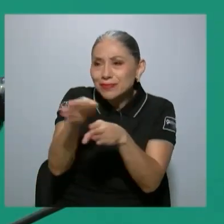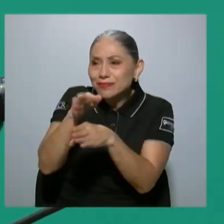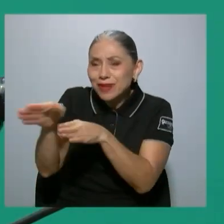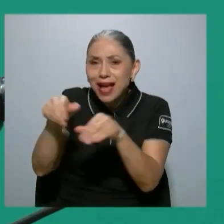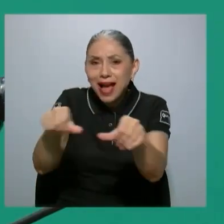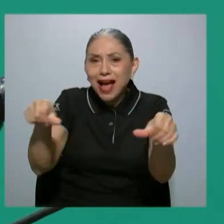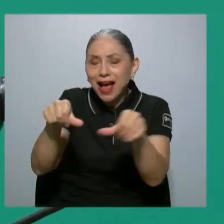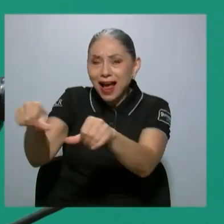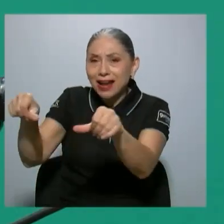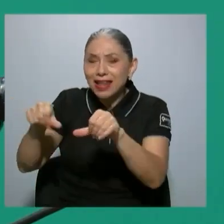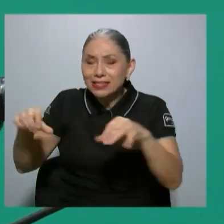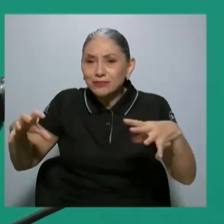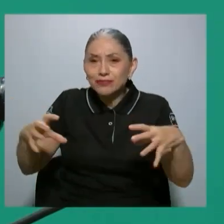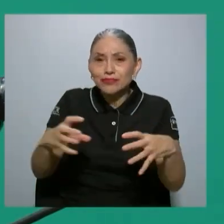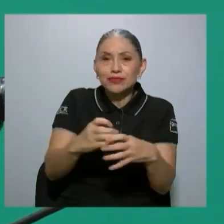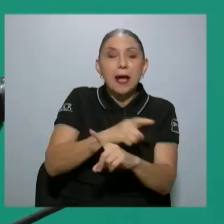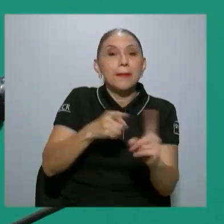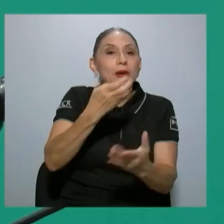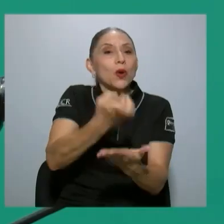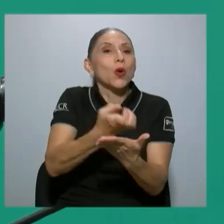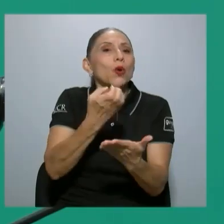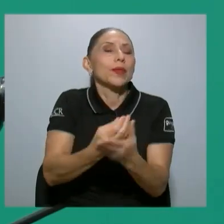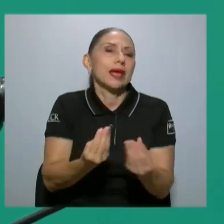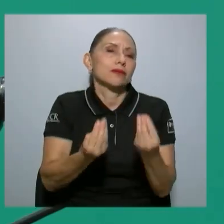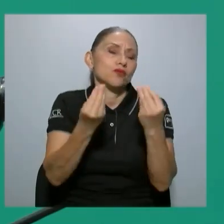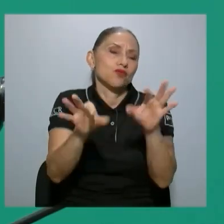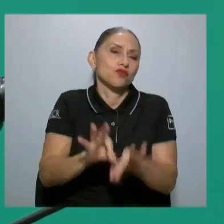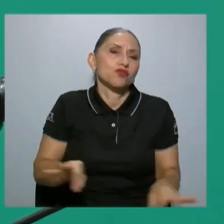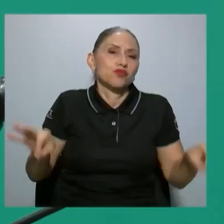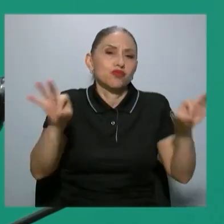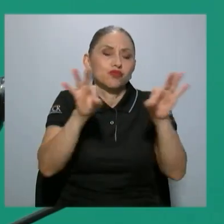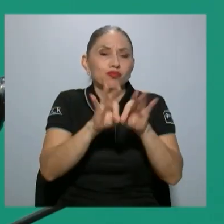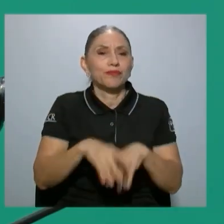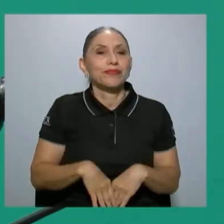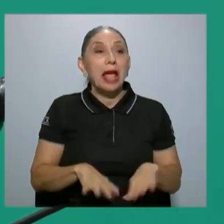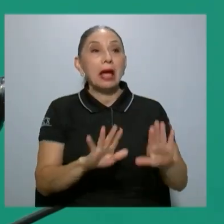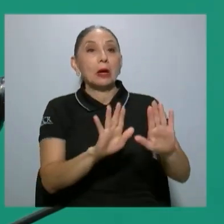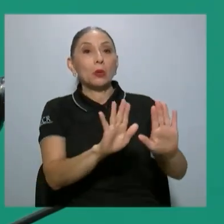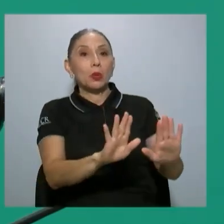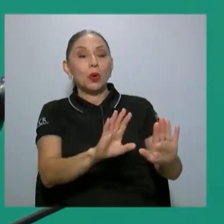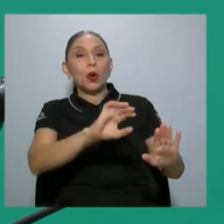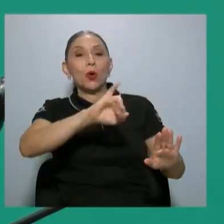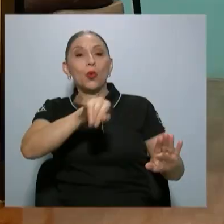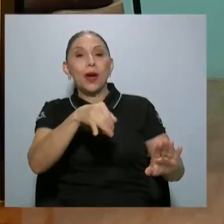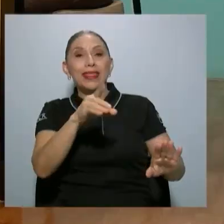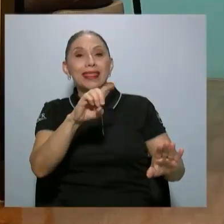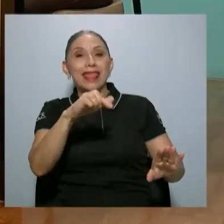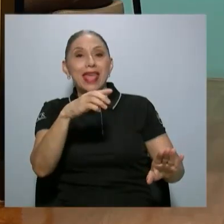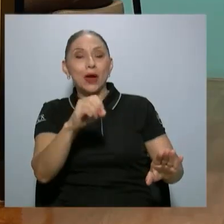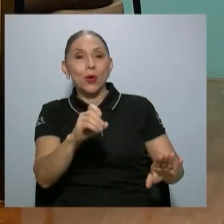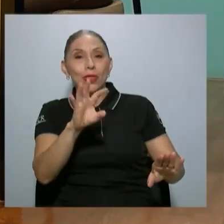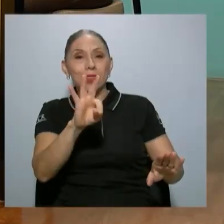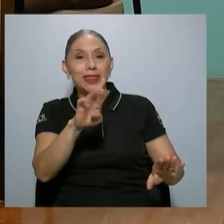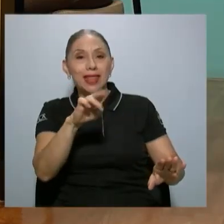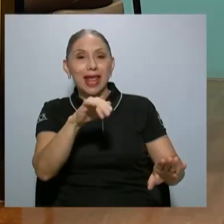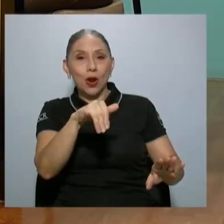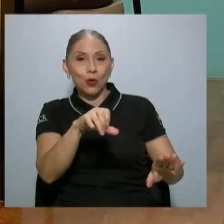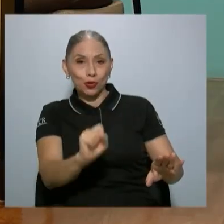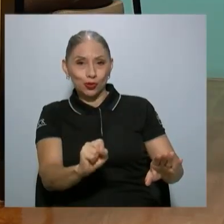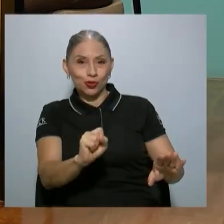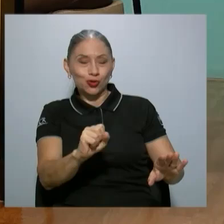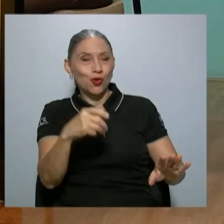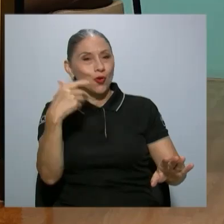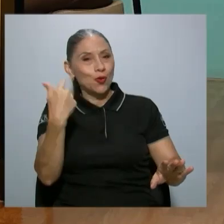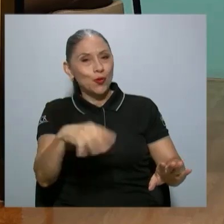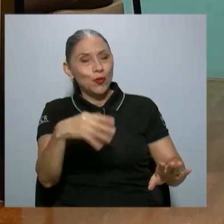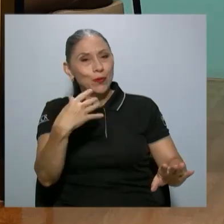tiene mucho que decir, por eso es que es muy relevante que... Parenticito, Juan Diego Trejos me parece que merece